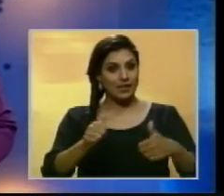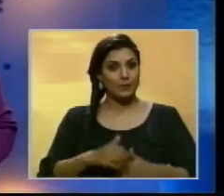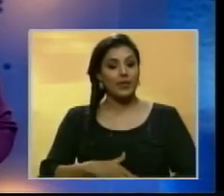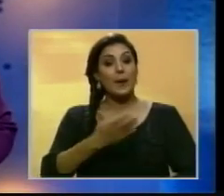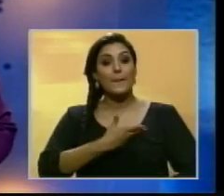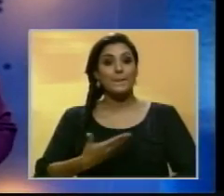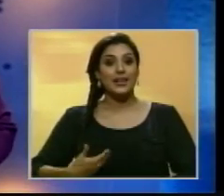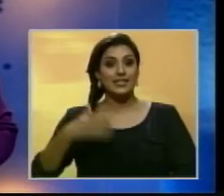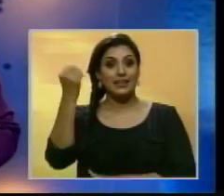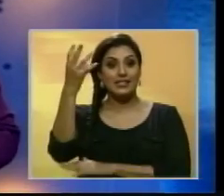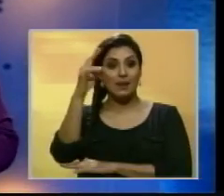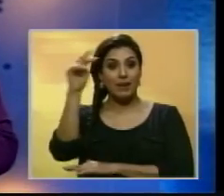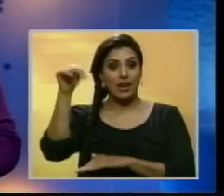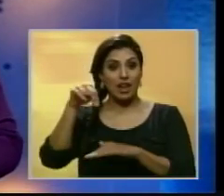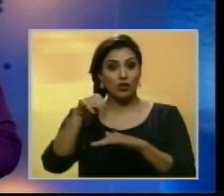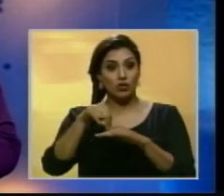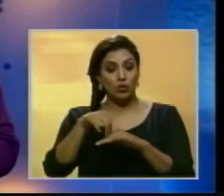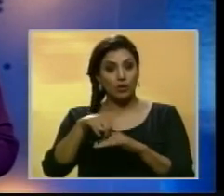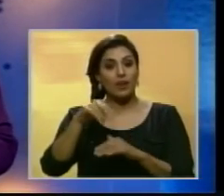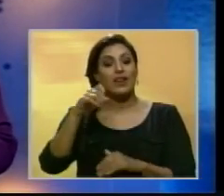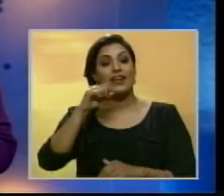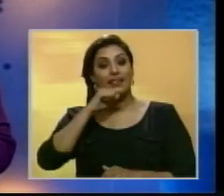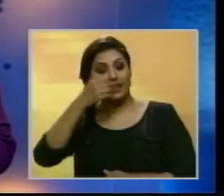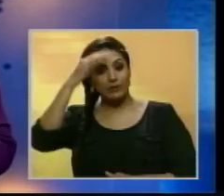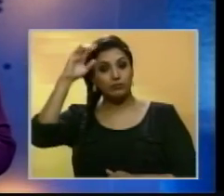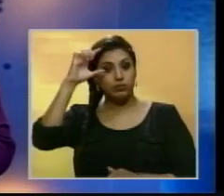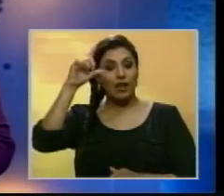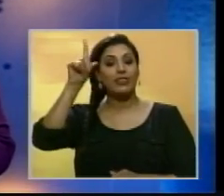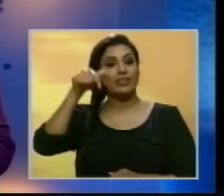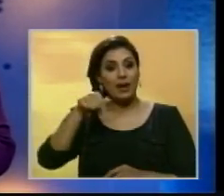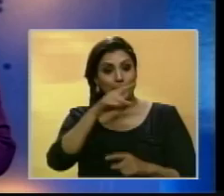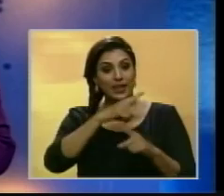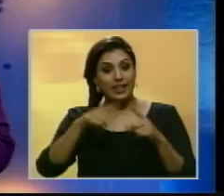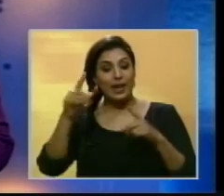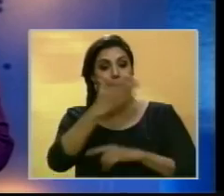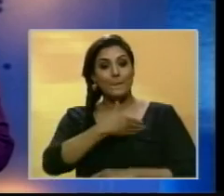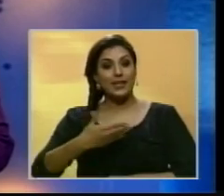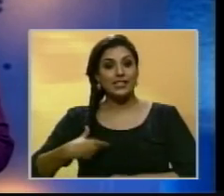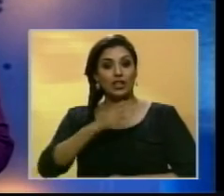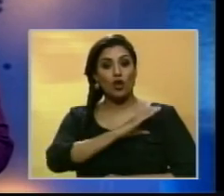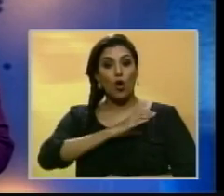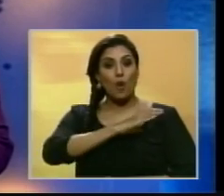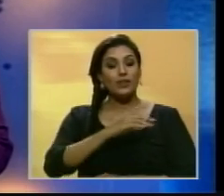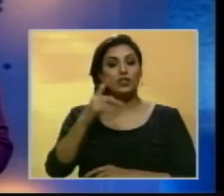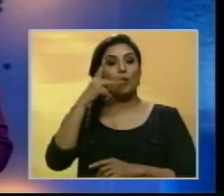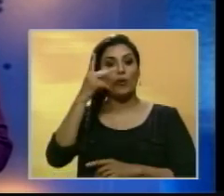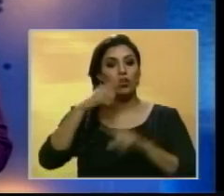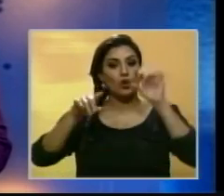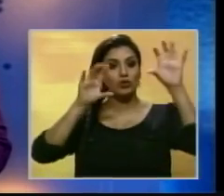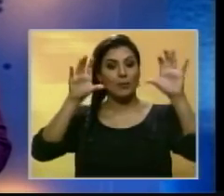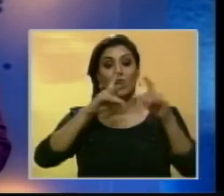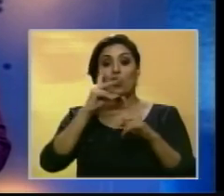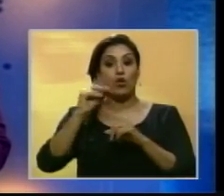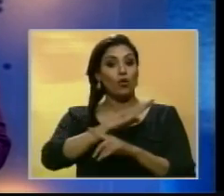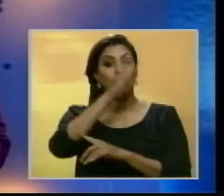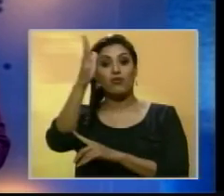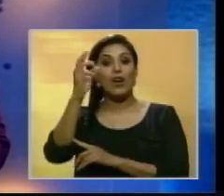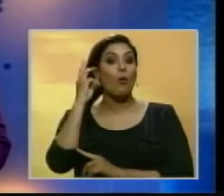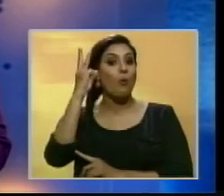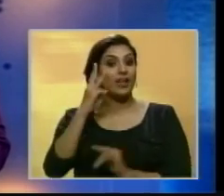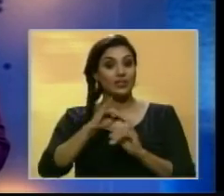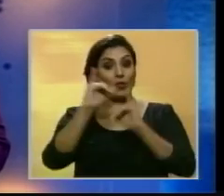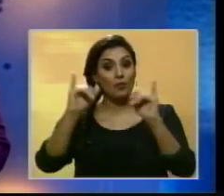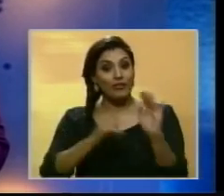El presidente de la Asamblea Nacional, Henry Ramos Ayub, y el presidente de la Comisión de Política Exterior, diputado Luis Florido, partieron a Washington a